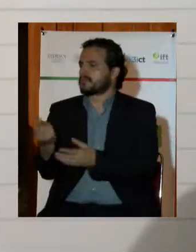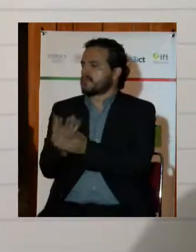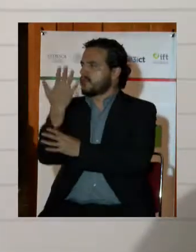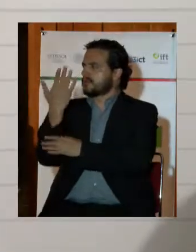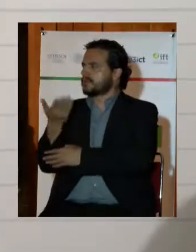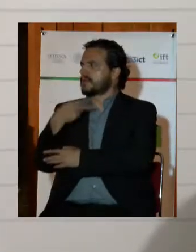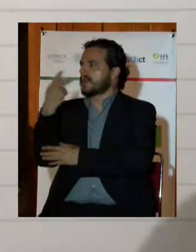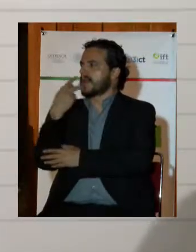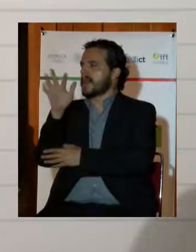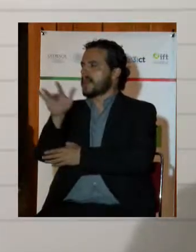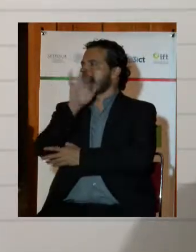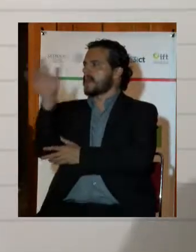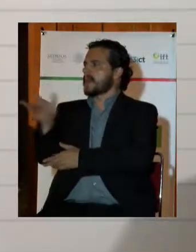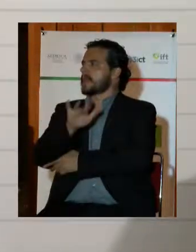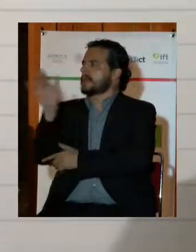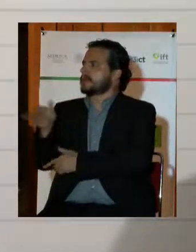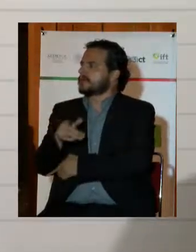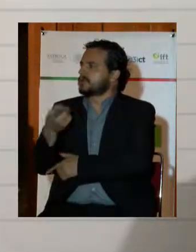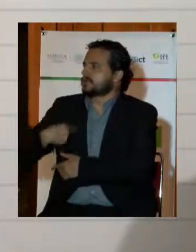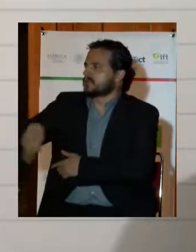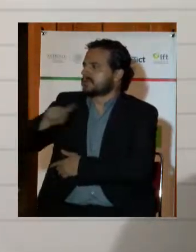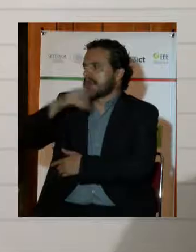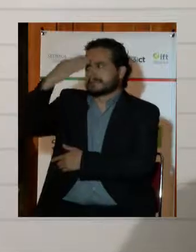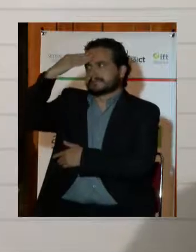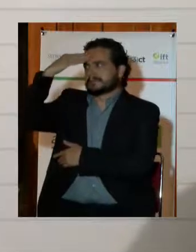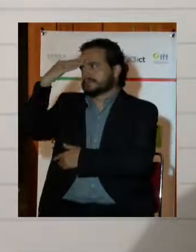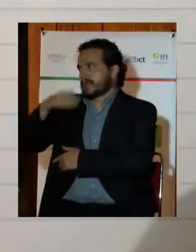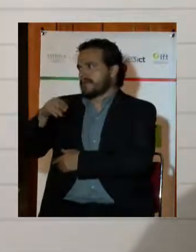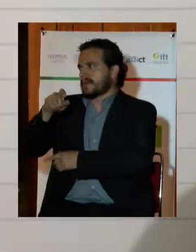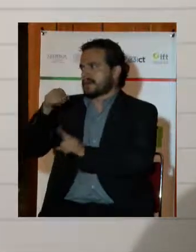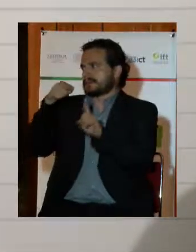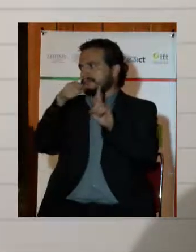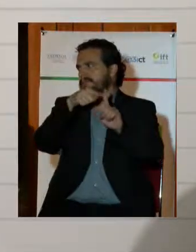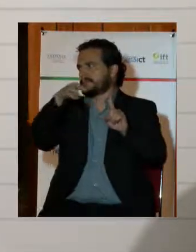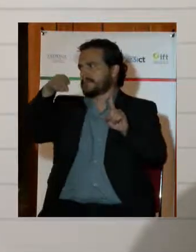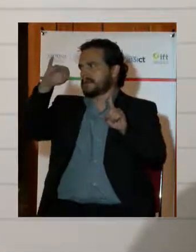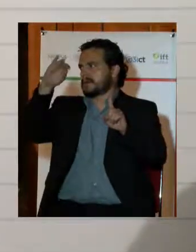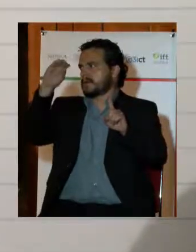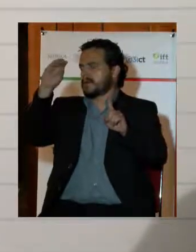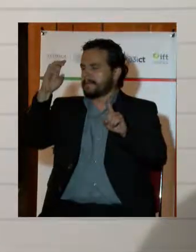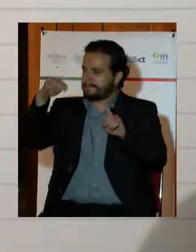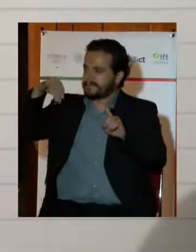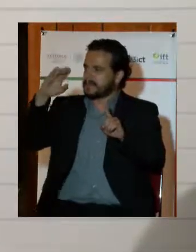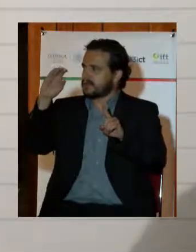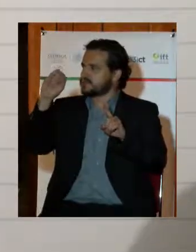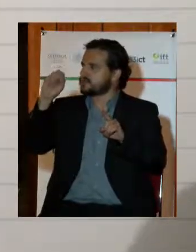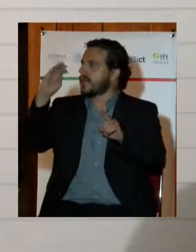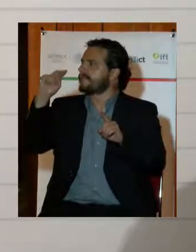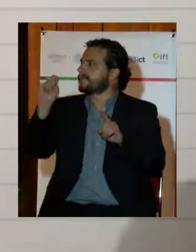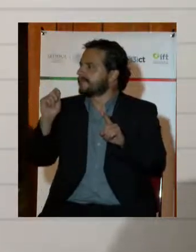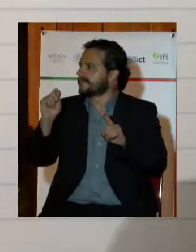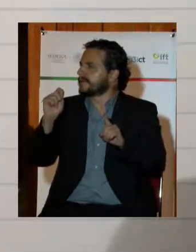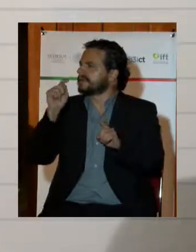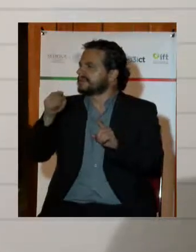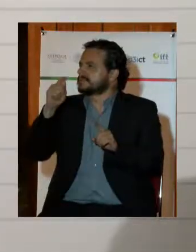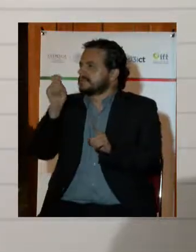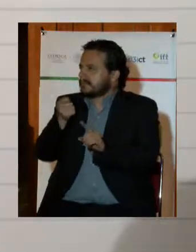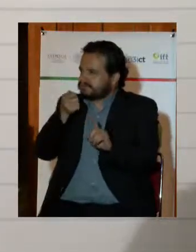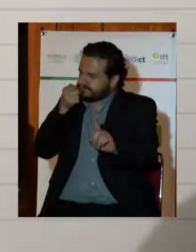seguramente algunas de las características de accesibilidad de los productos de Microsoft, como el magnificador o la lupa